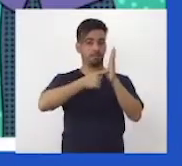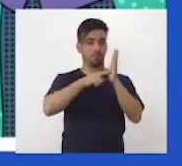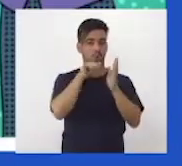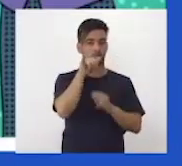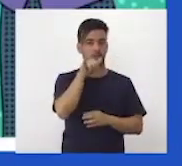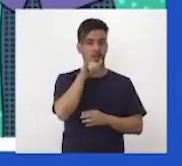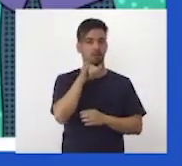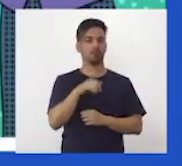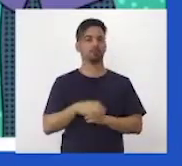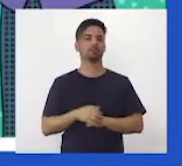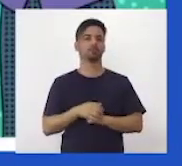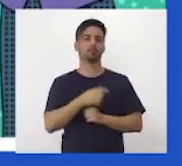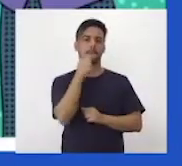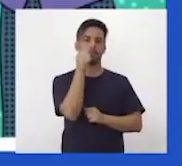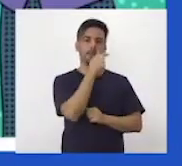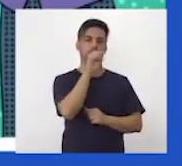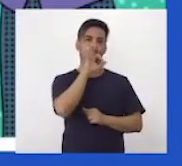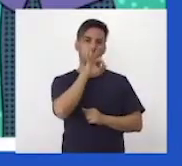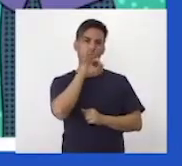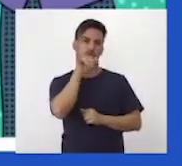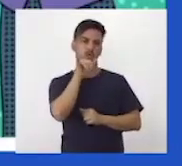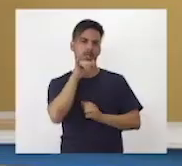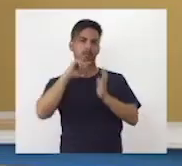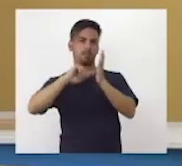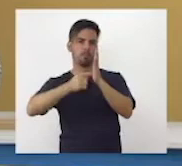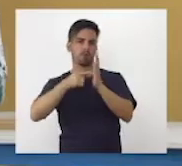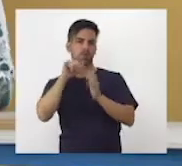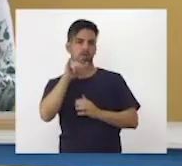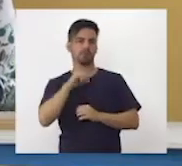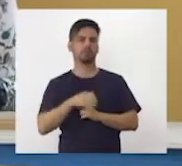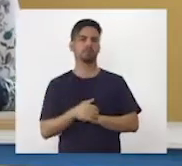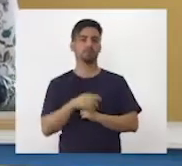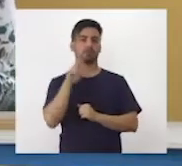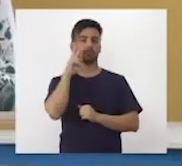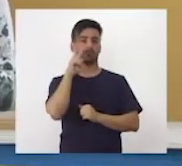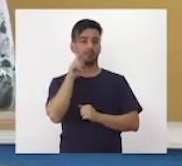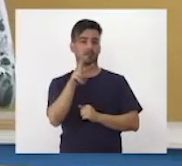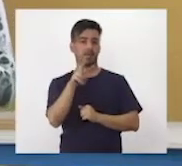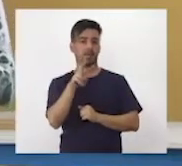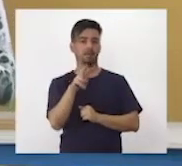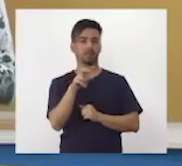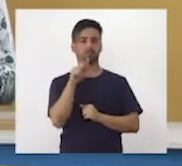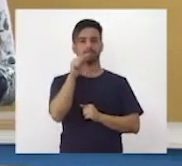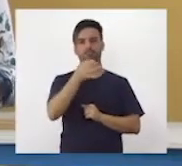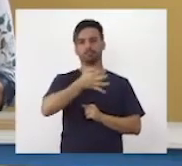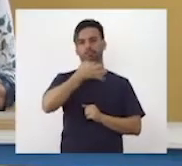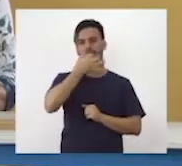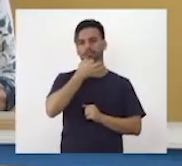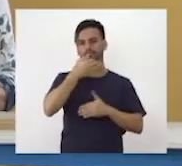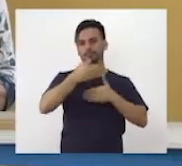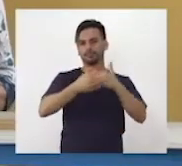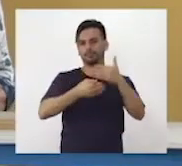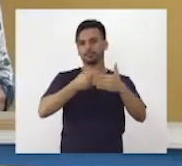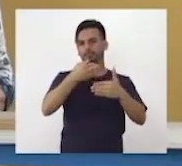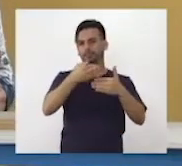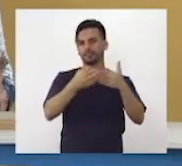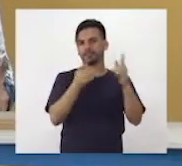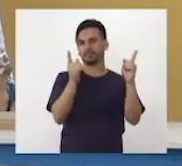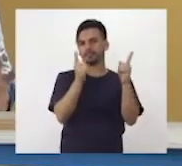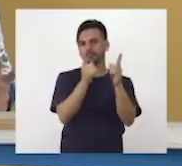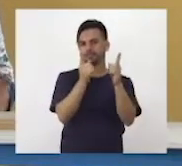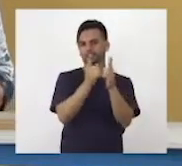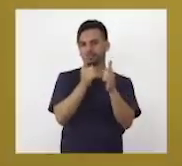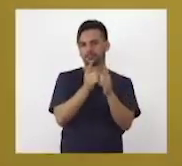rectificar, menos 8y por y. Fíjate que aparece desglosado pasito